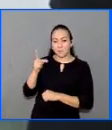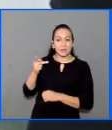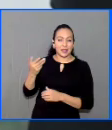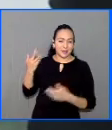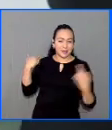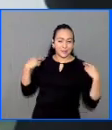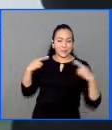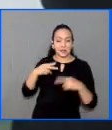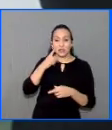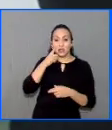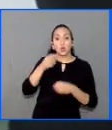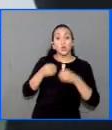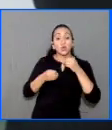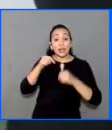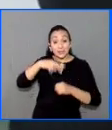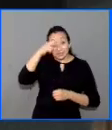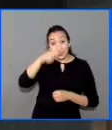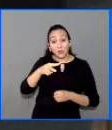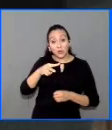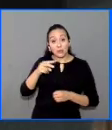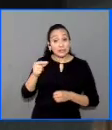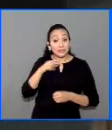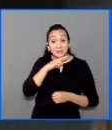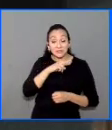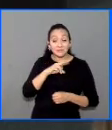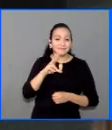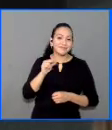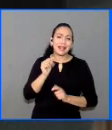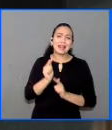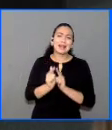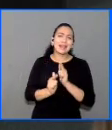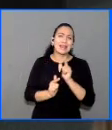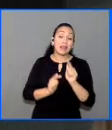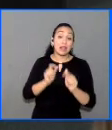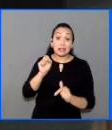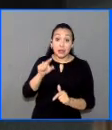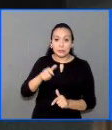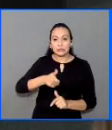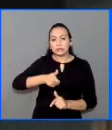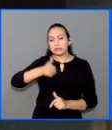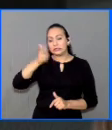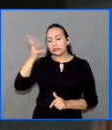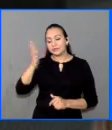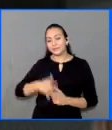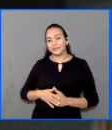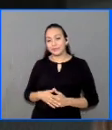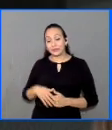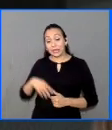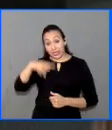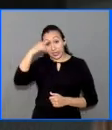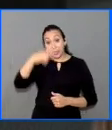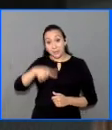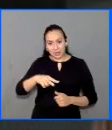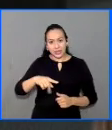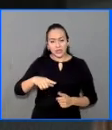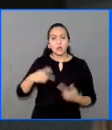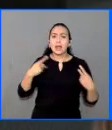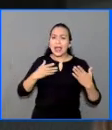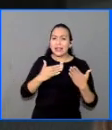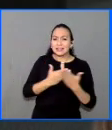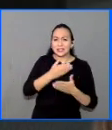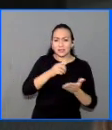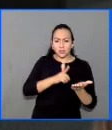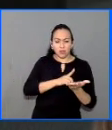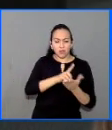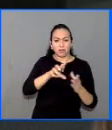en México, es costosa también. En el caso de México, el Índice Global del Estado de Derecho en 2024